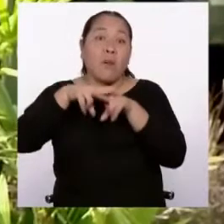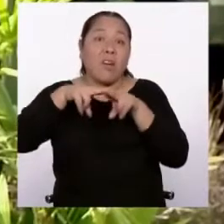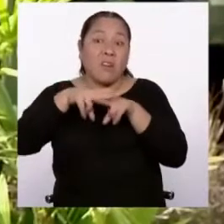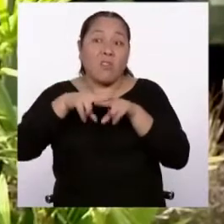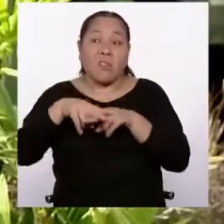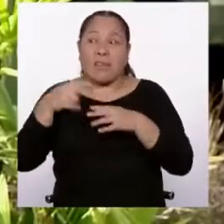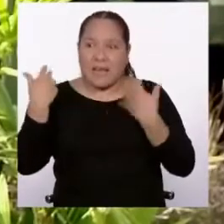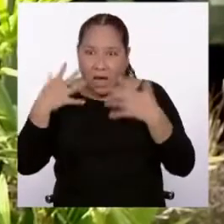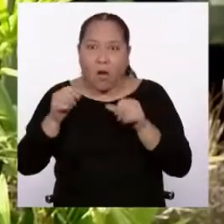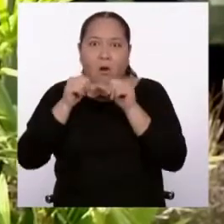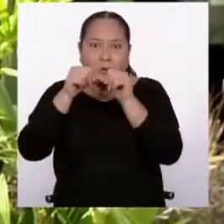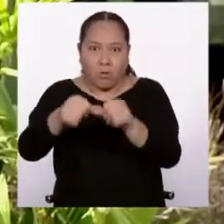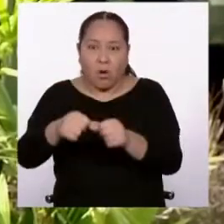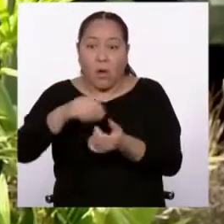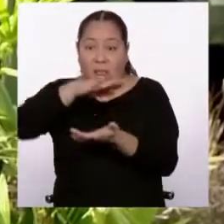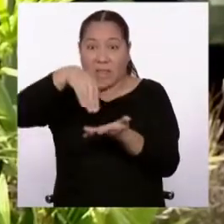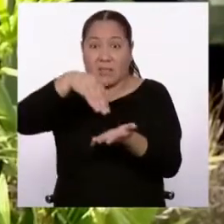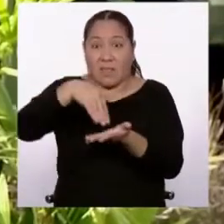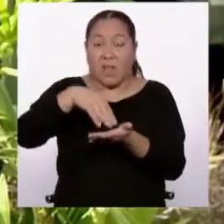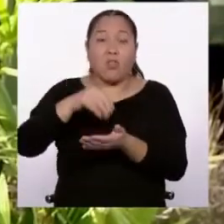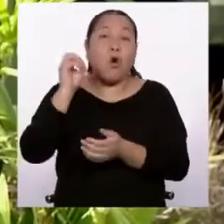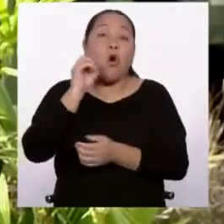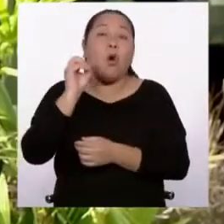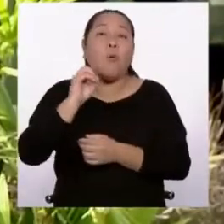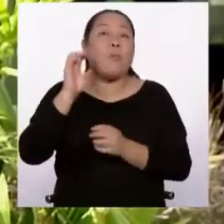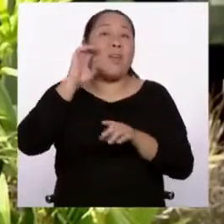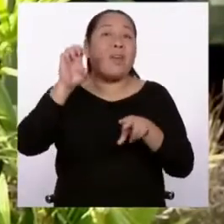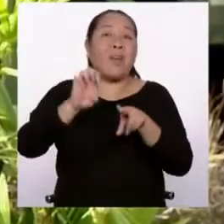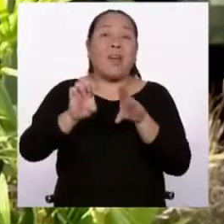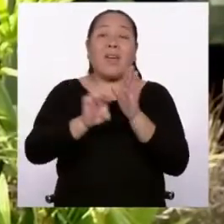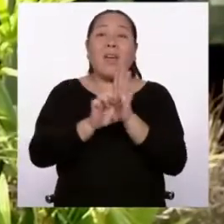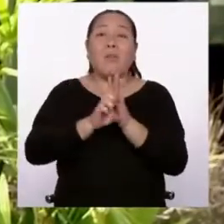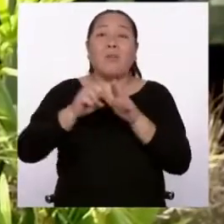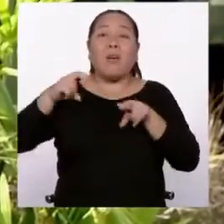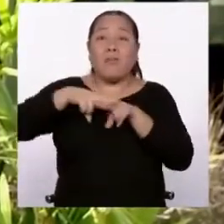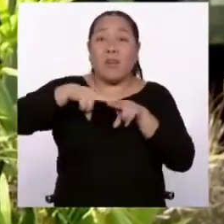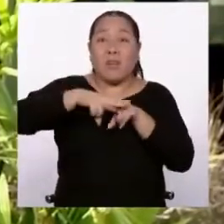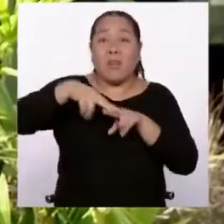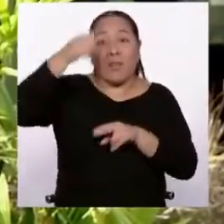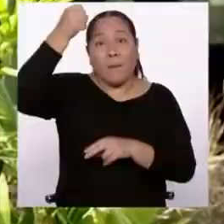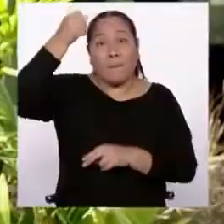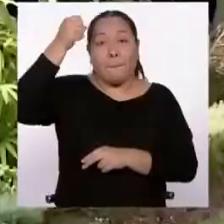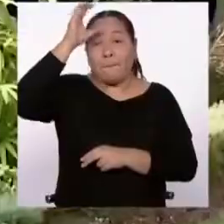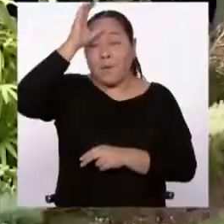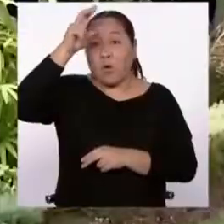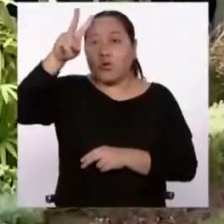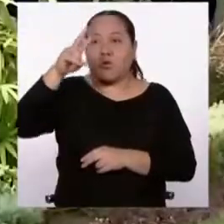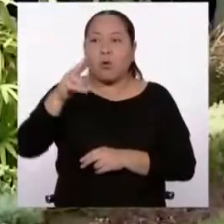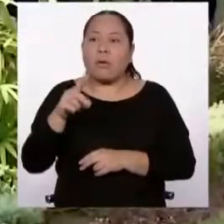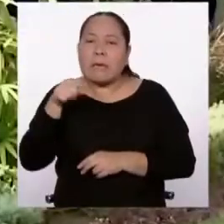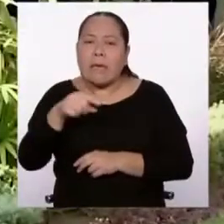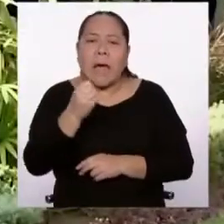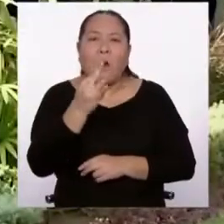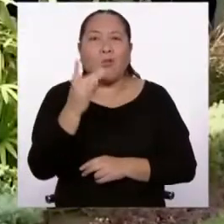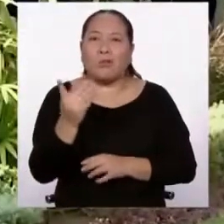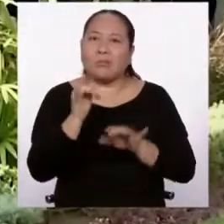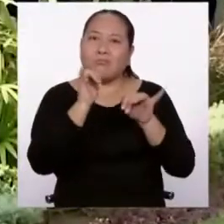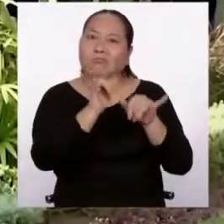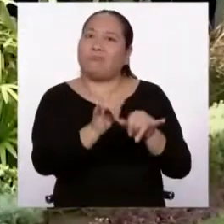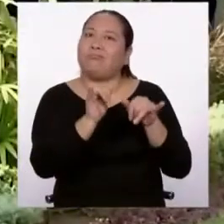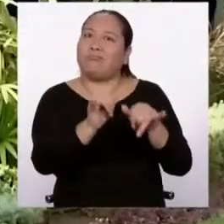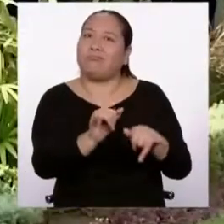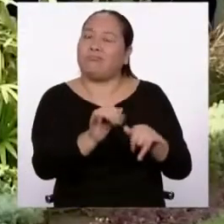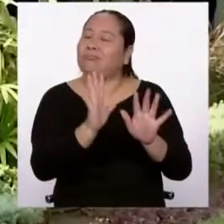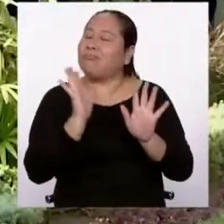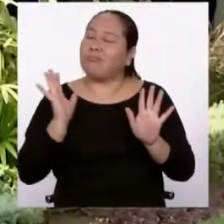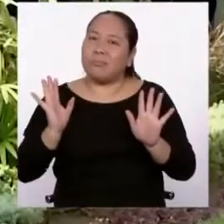Ferrocarril Central o el del Cusco, y otros de los que solo quedan escombros. De verdad que tenemos un